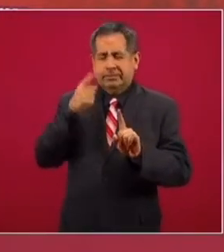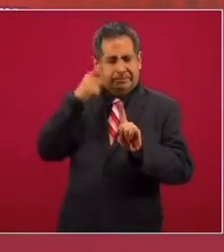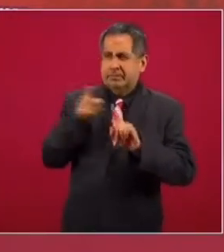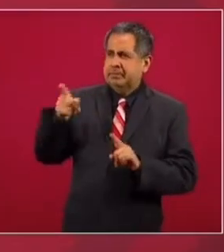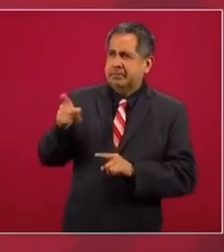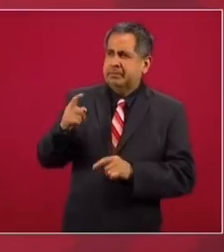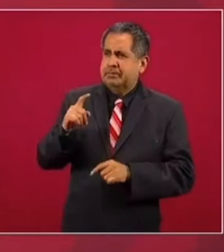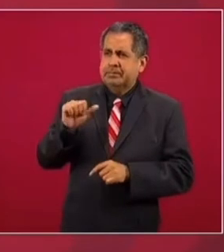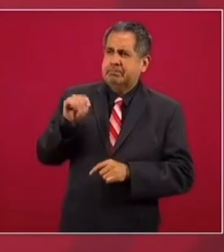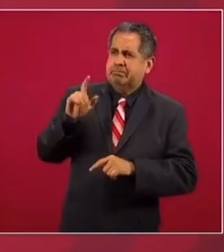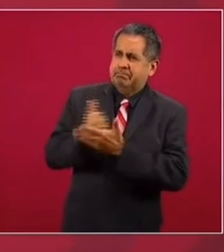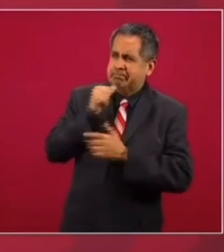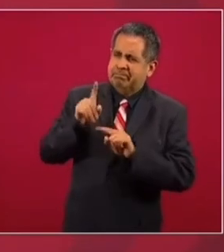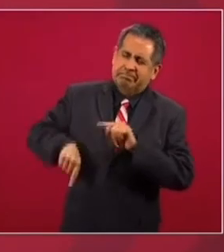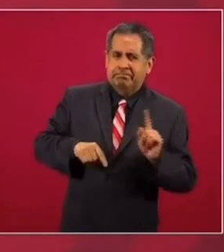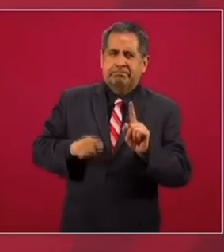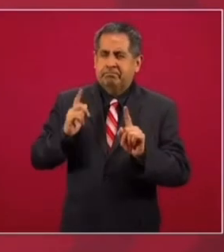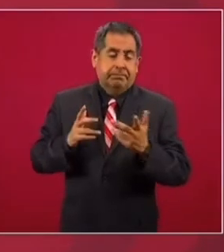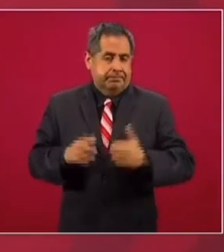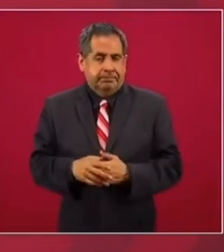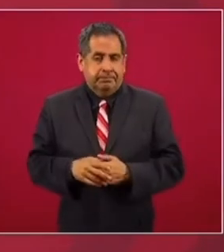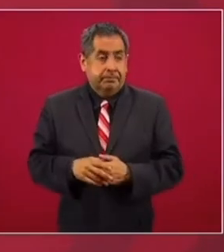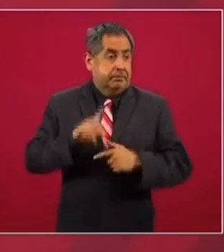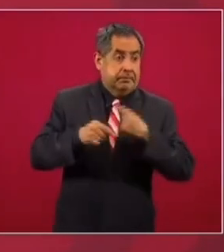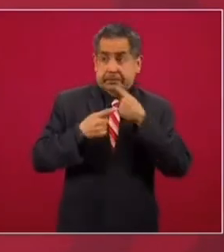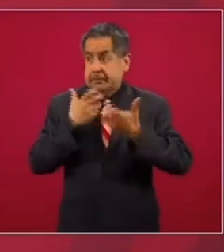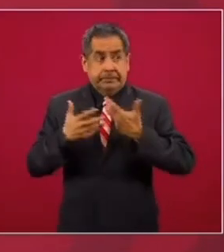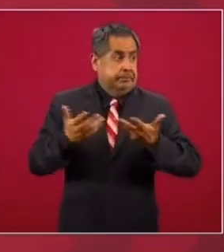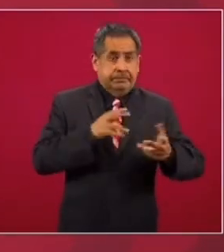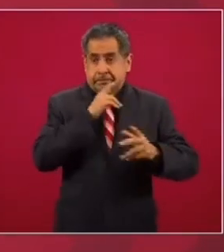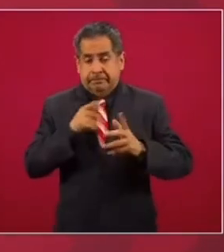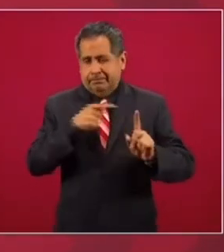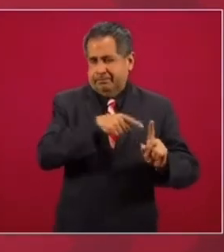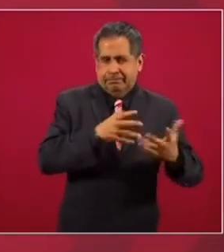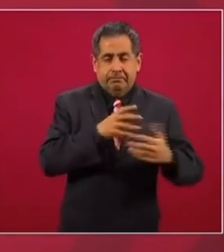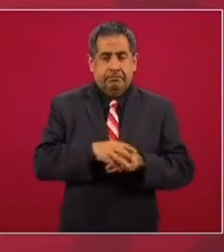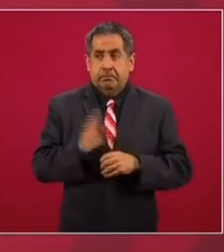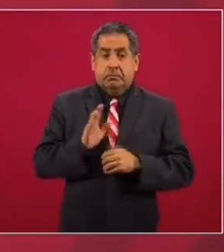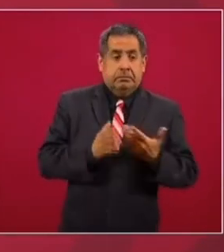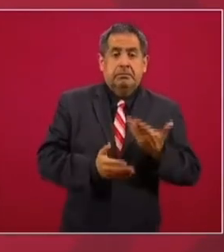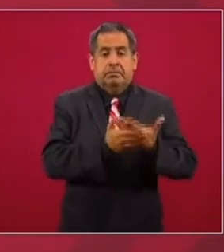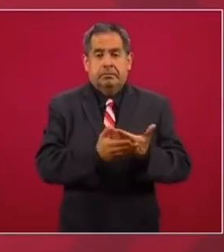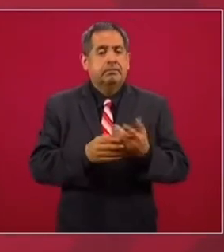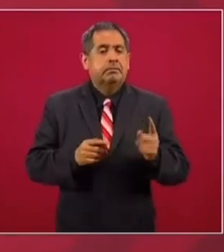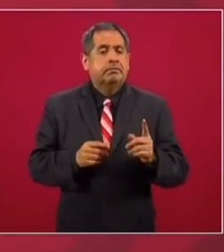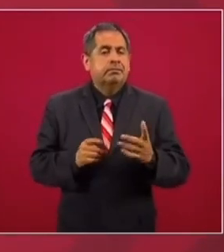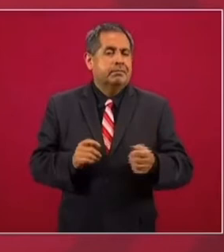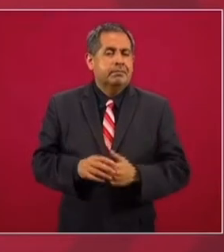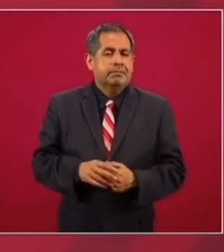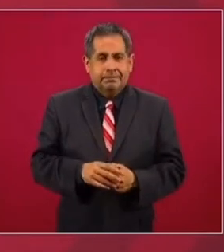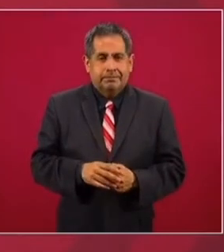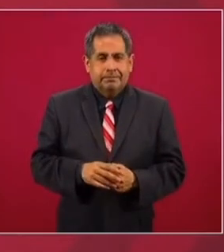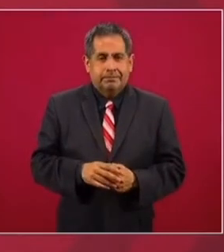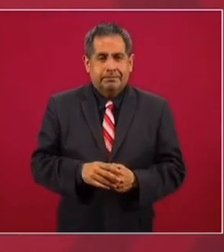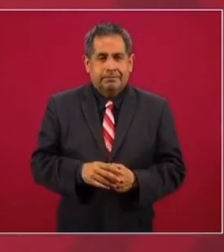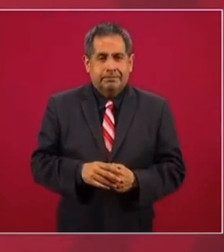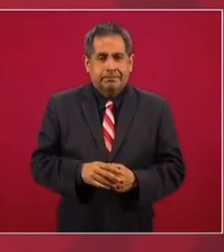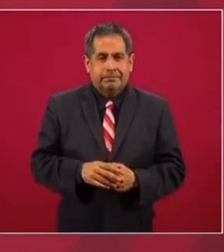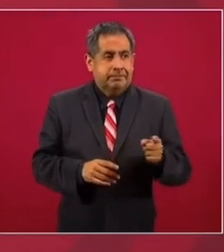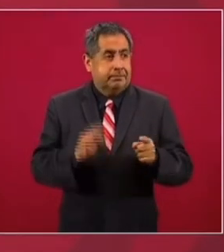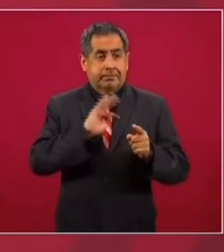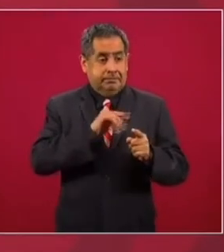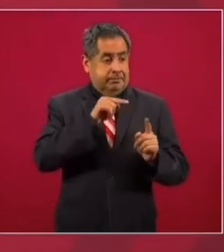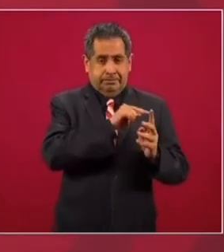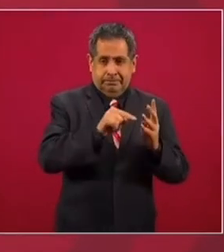llegáramos. Luego, en la desesperación, propusieron de que el que